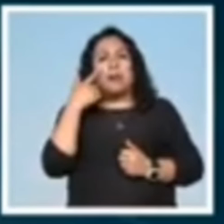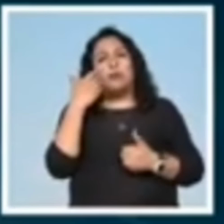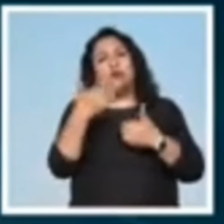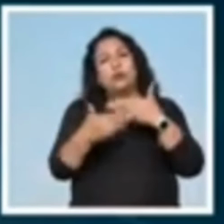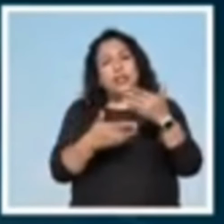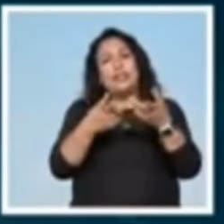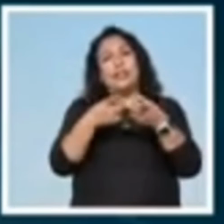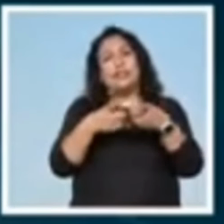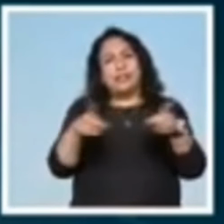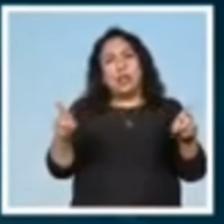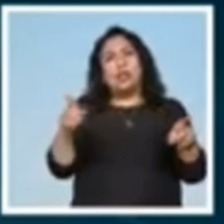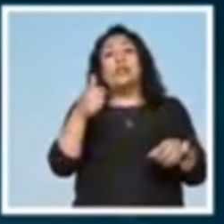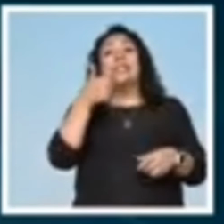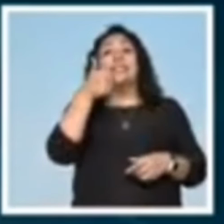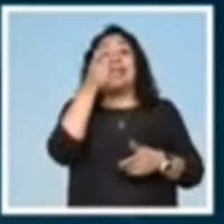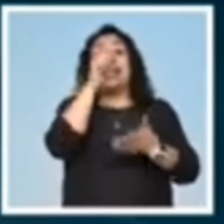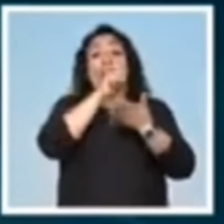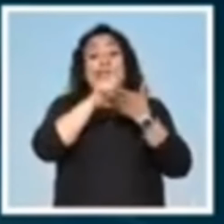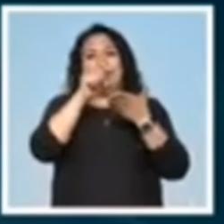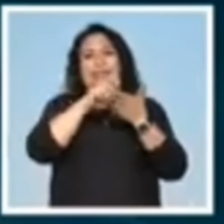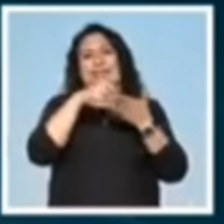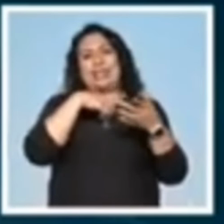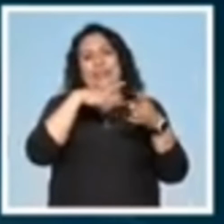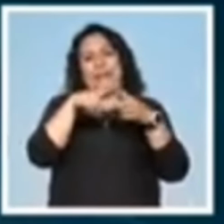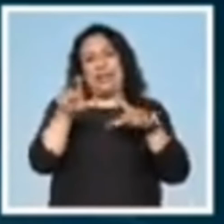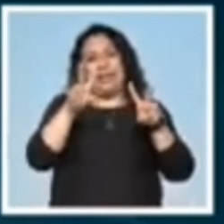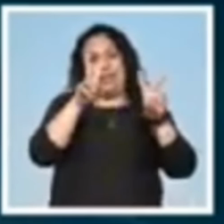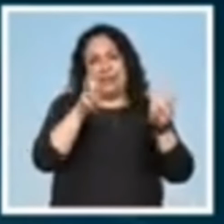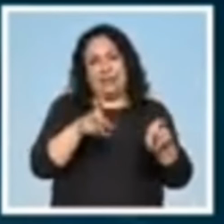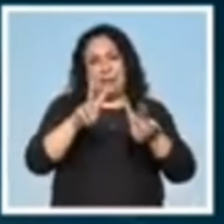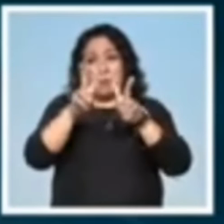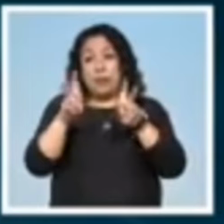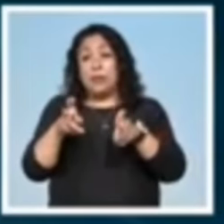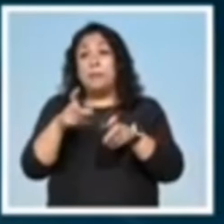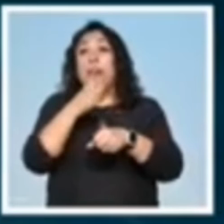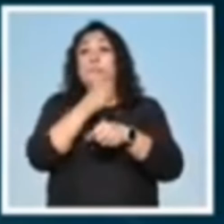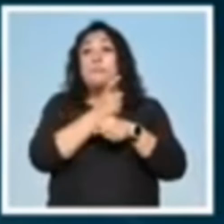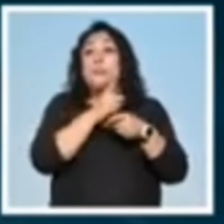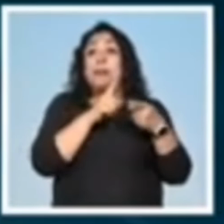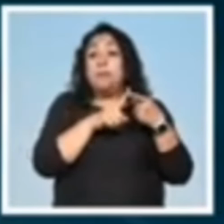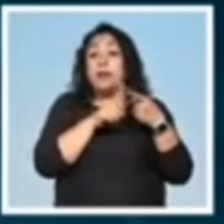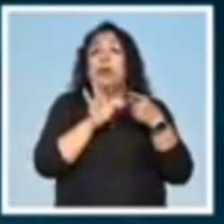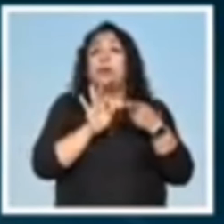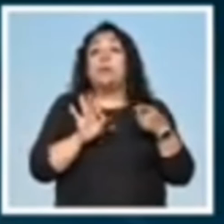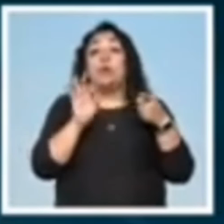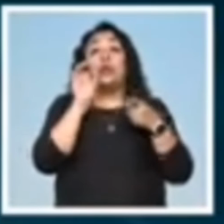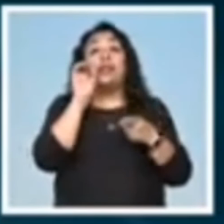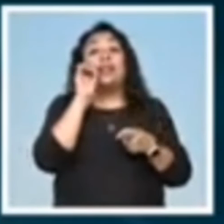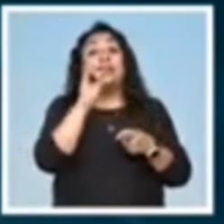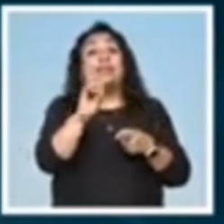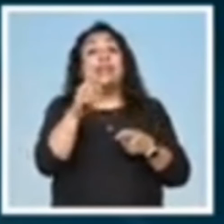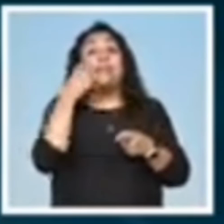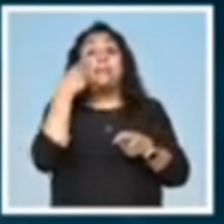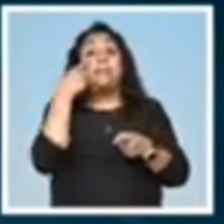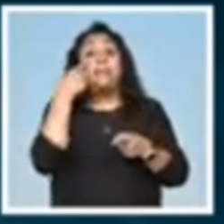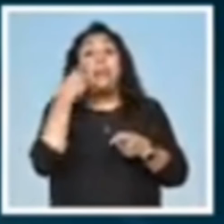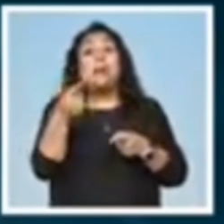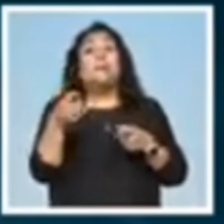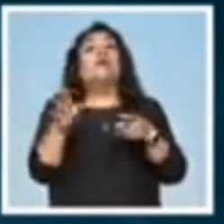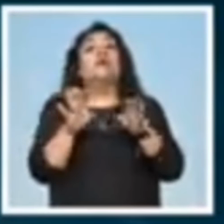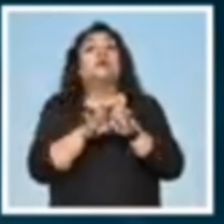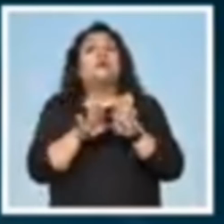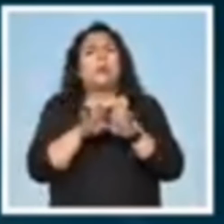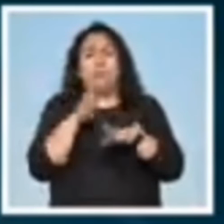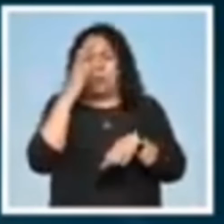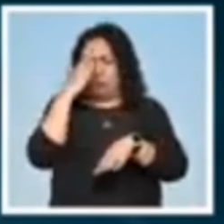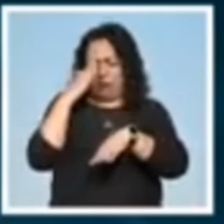desarrollo de la serie Son seis ensayos que se componen de distintos contenidos pero el primero creo que es clave porque nos da pie a